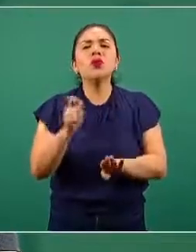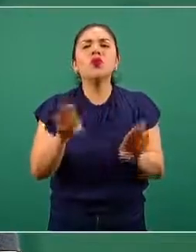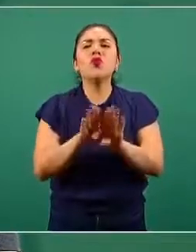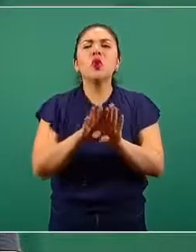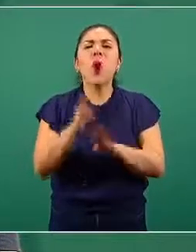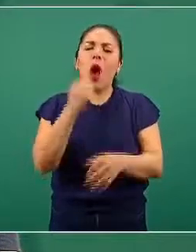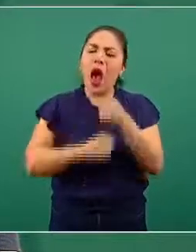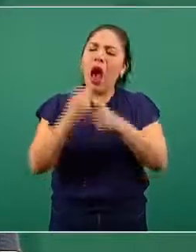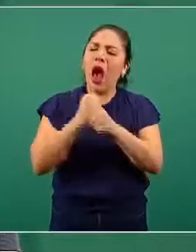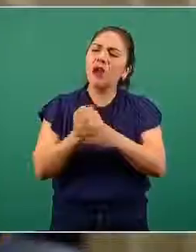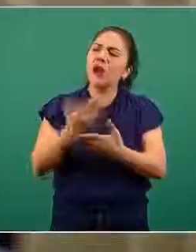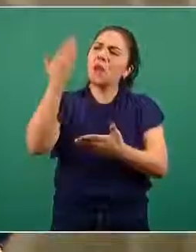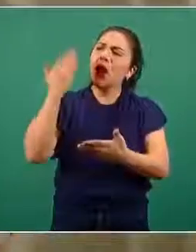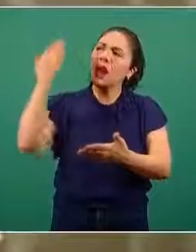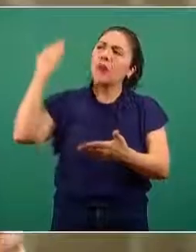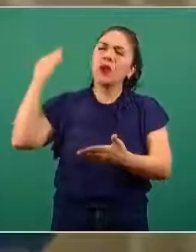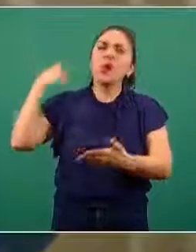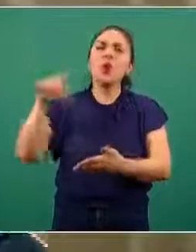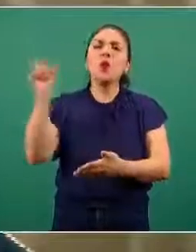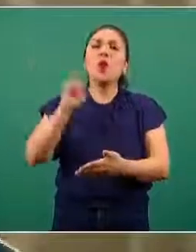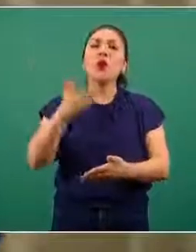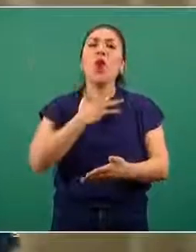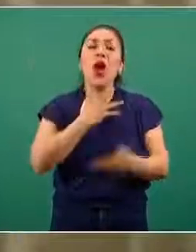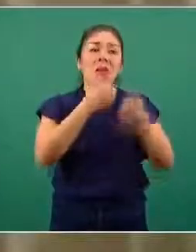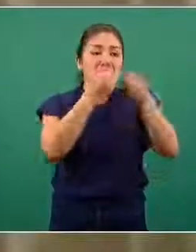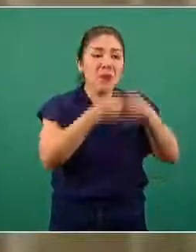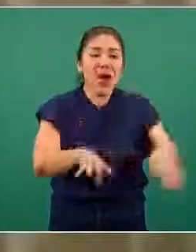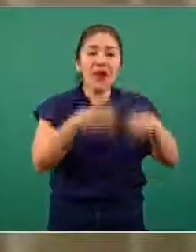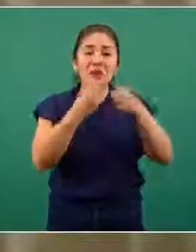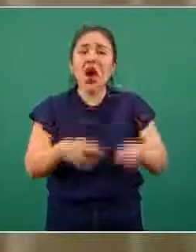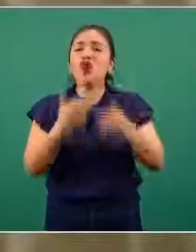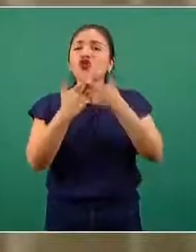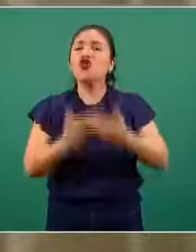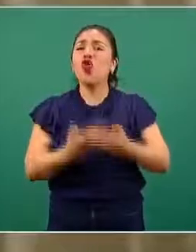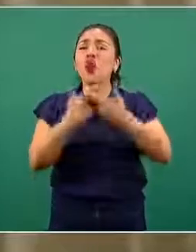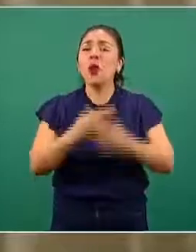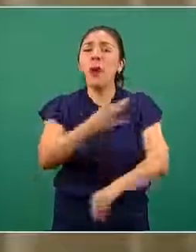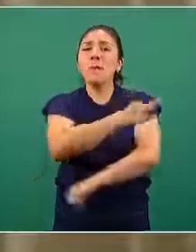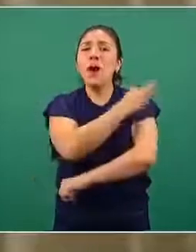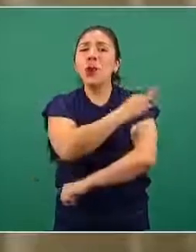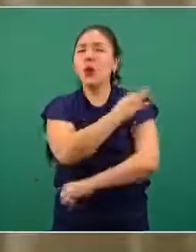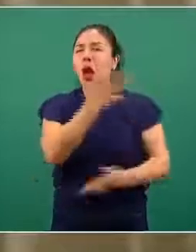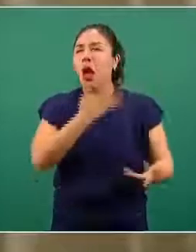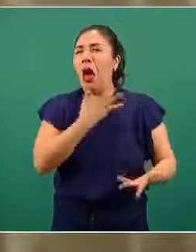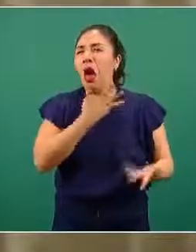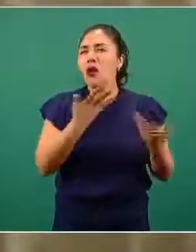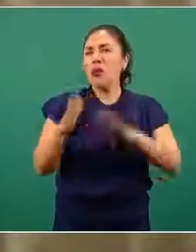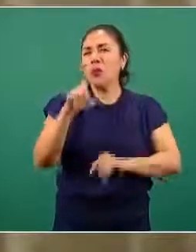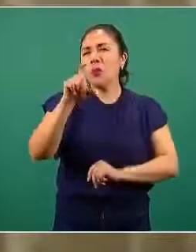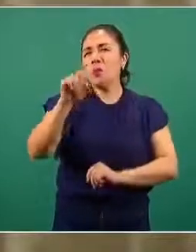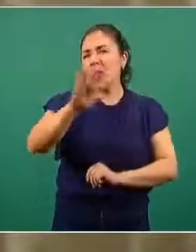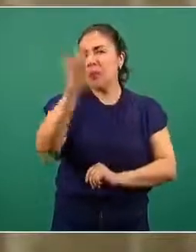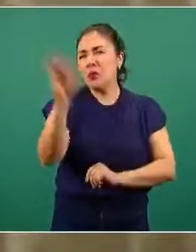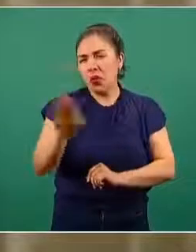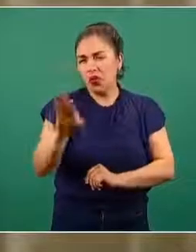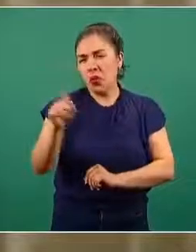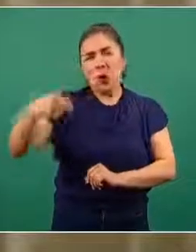años anteriores en los que se reportaba una pérdida o una merma de vacunas de hasta un 20%, y estaban investigando eso.